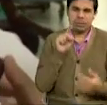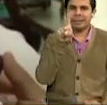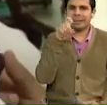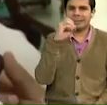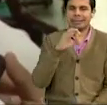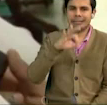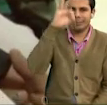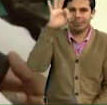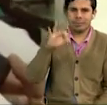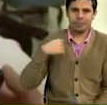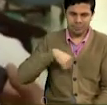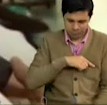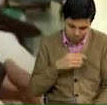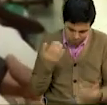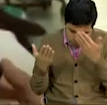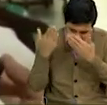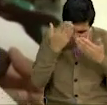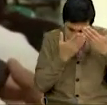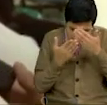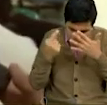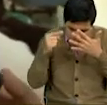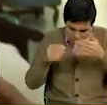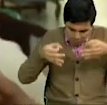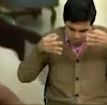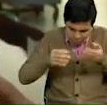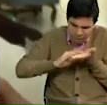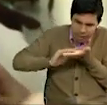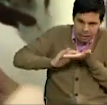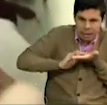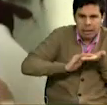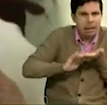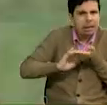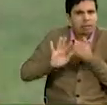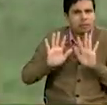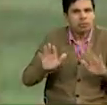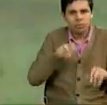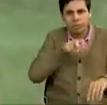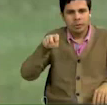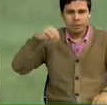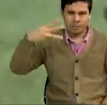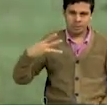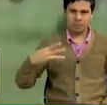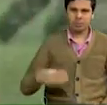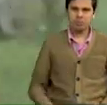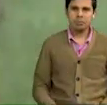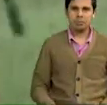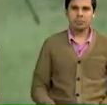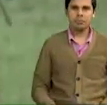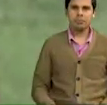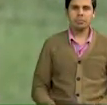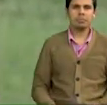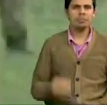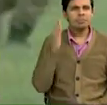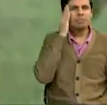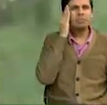momentos estamos manejando en este servicio con la posibilidad de remisión que aún no ha sido aceptado en tercer nivel. Se conoció además que hasta el momento